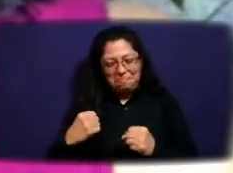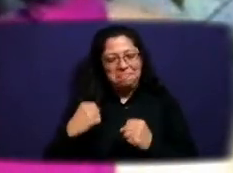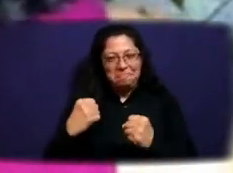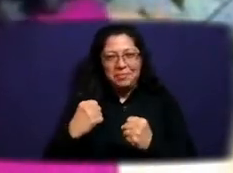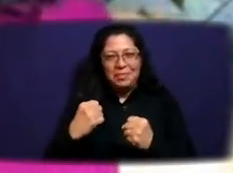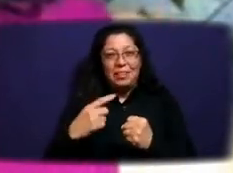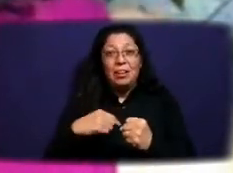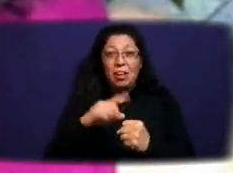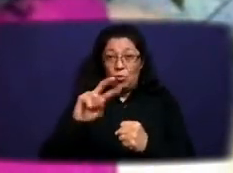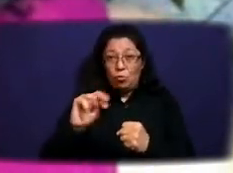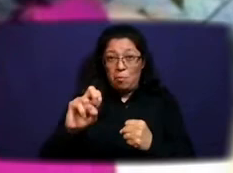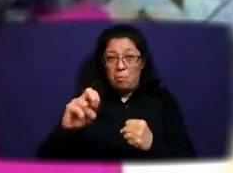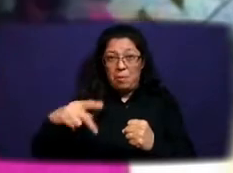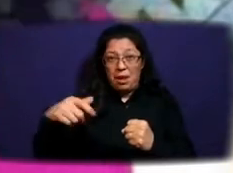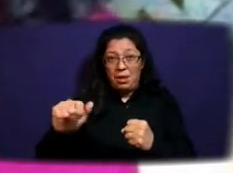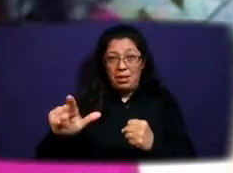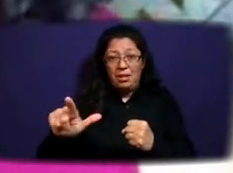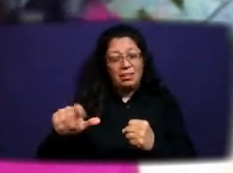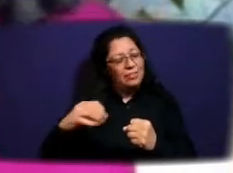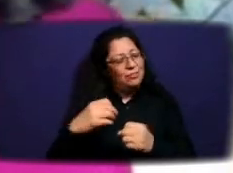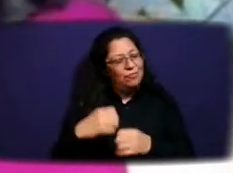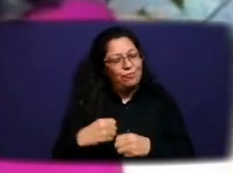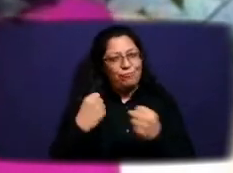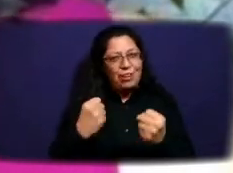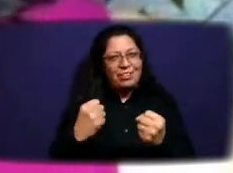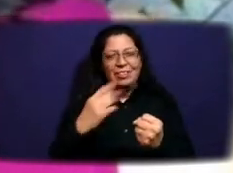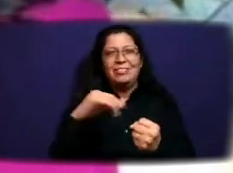es fuerte e independiente.